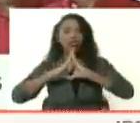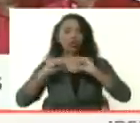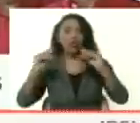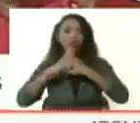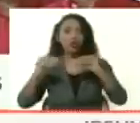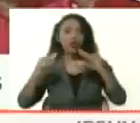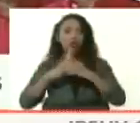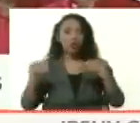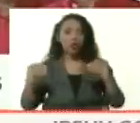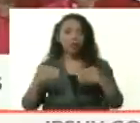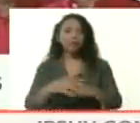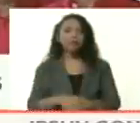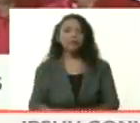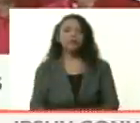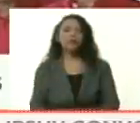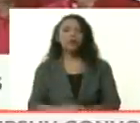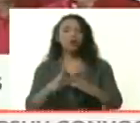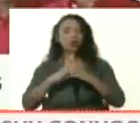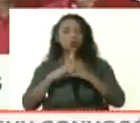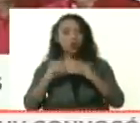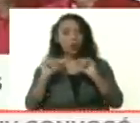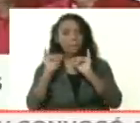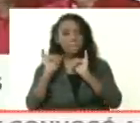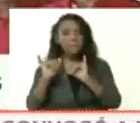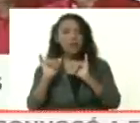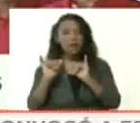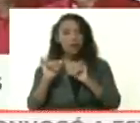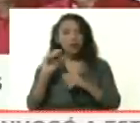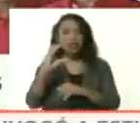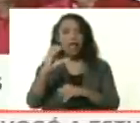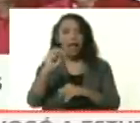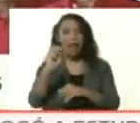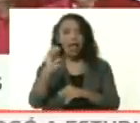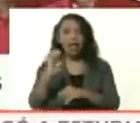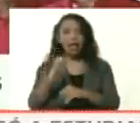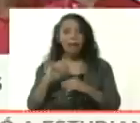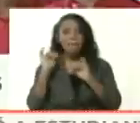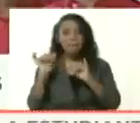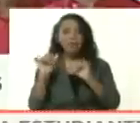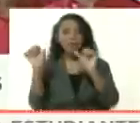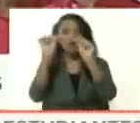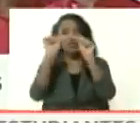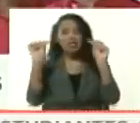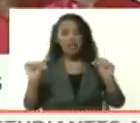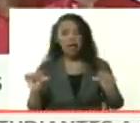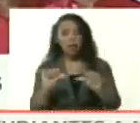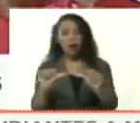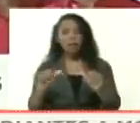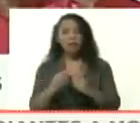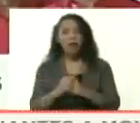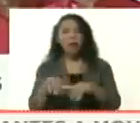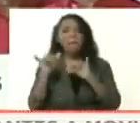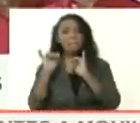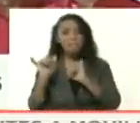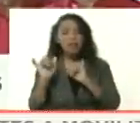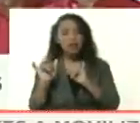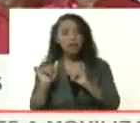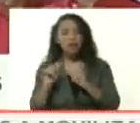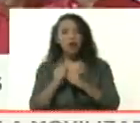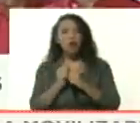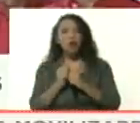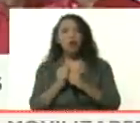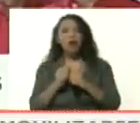con el mismo CNE, todas que han sido con el mismo sistema, con el REC, con las